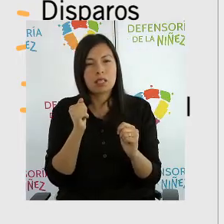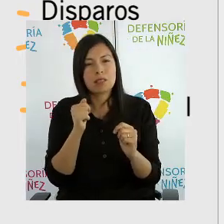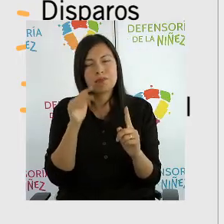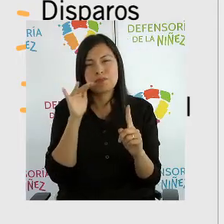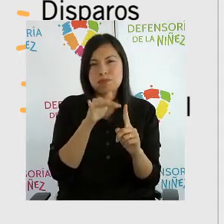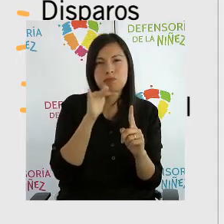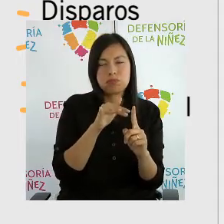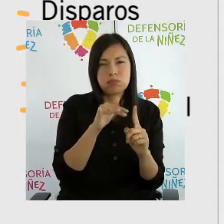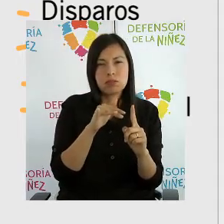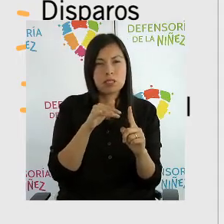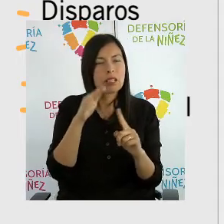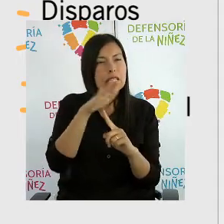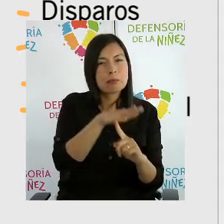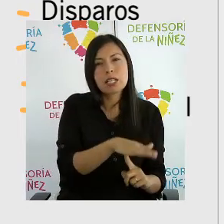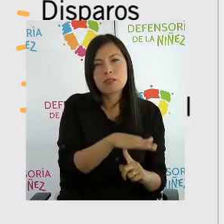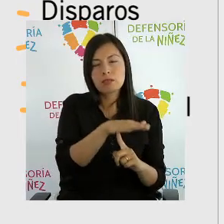descrédito